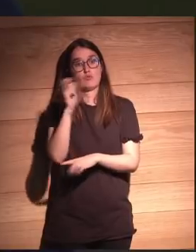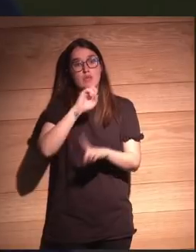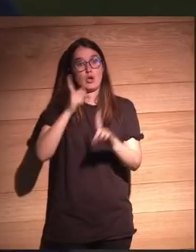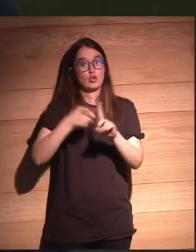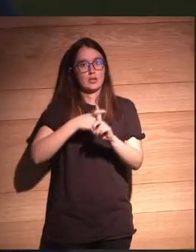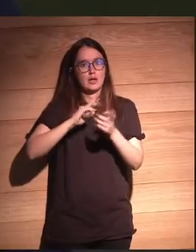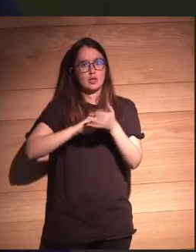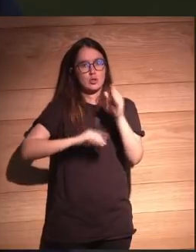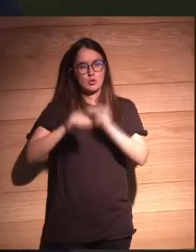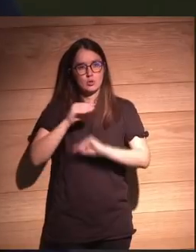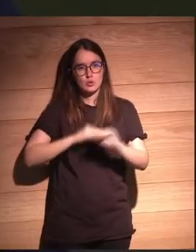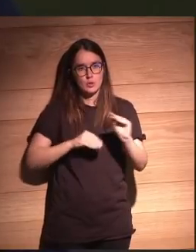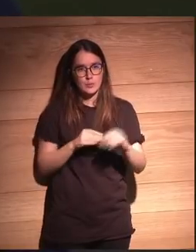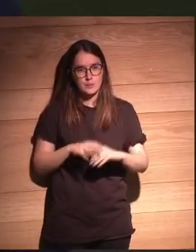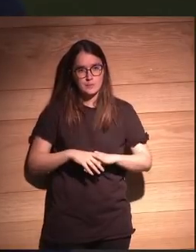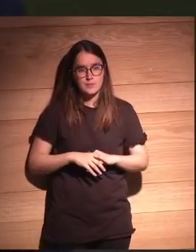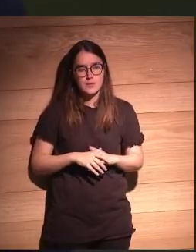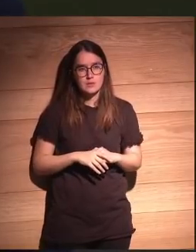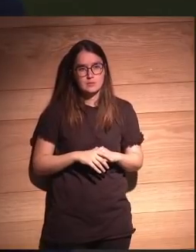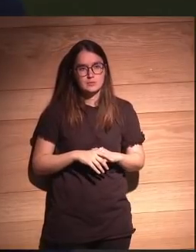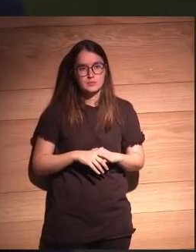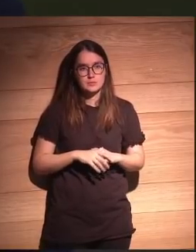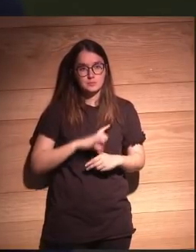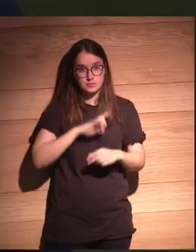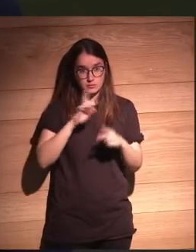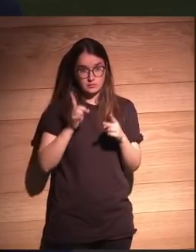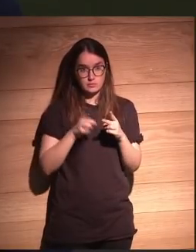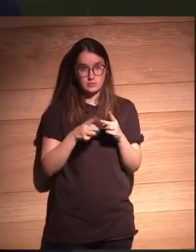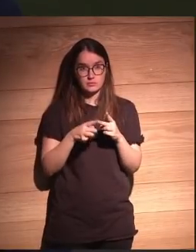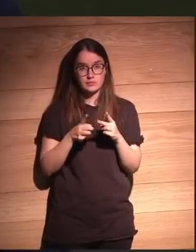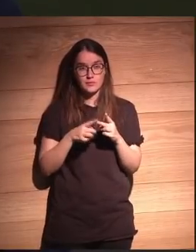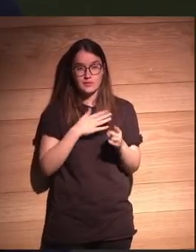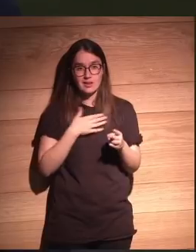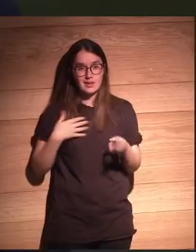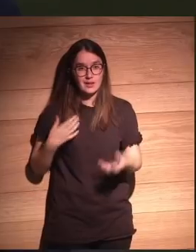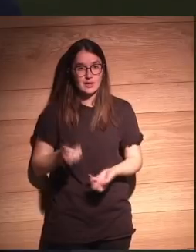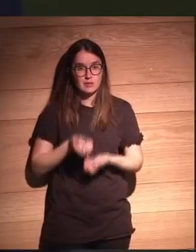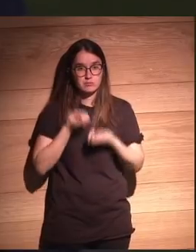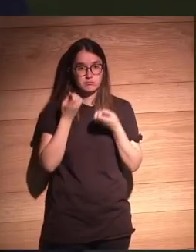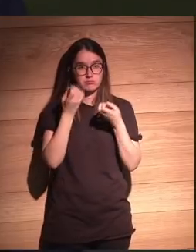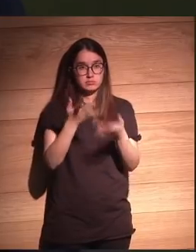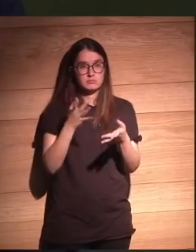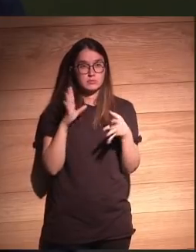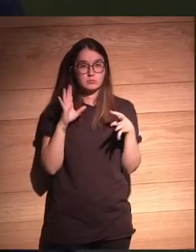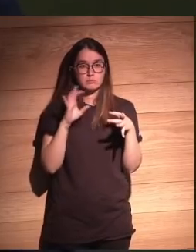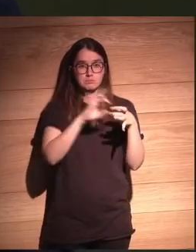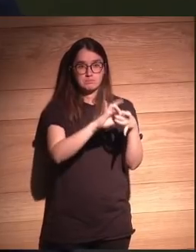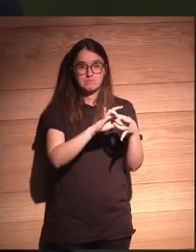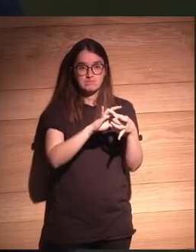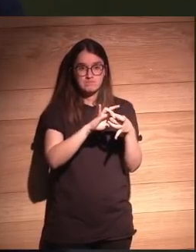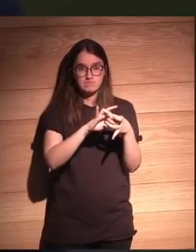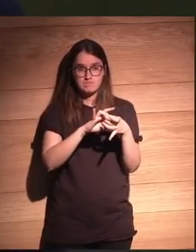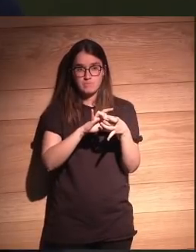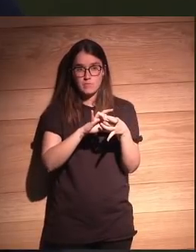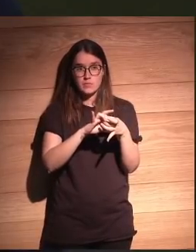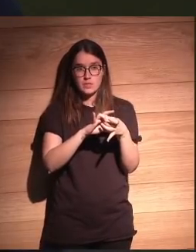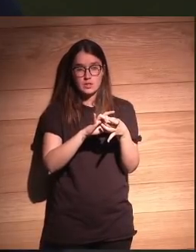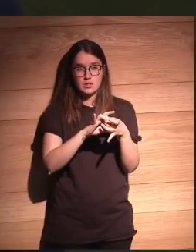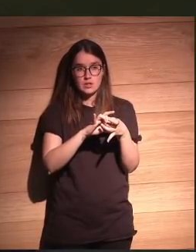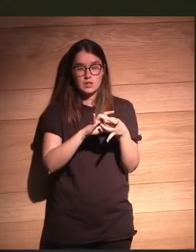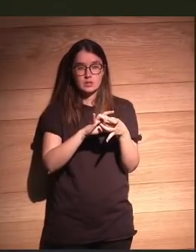encontrarlo, y llegaré al final. La segunda cosa que quería decir, vinculada un poco con esta perogrullada,